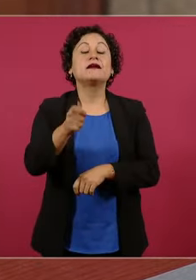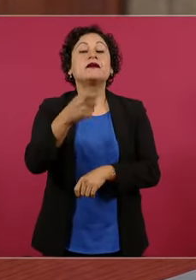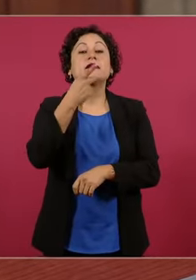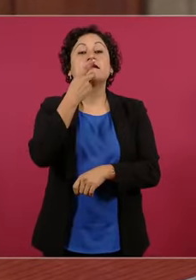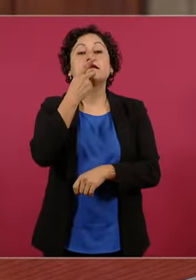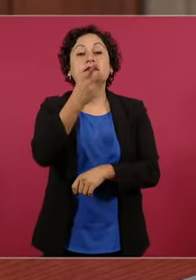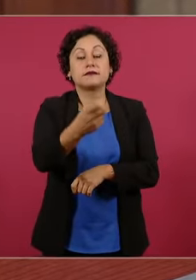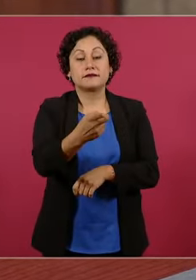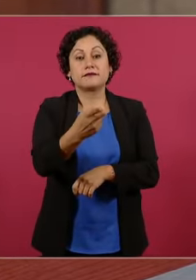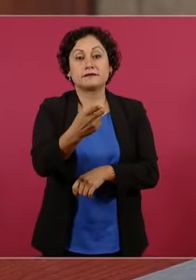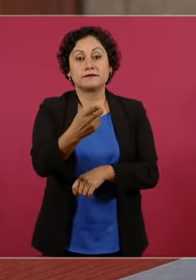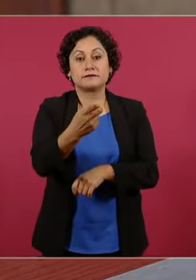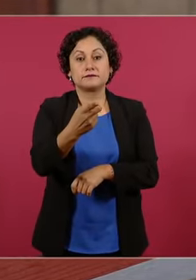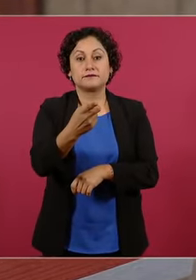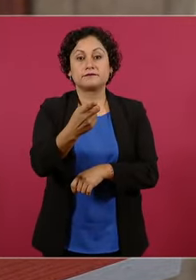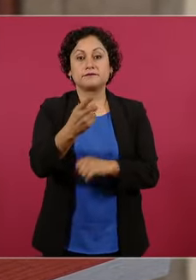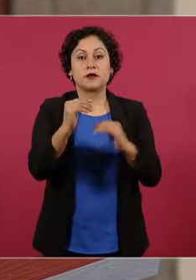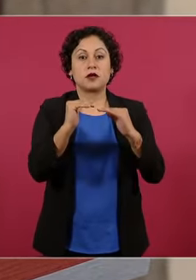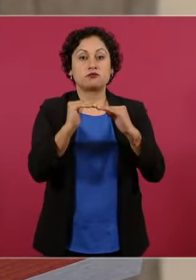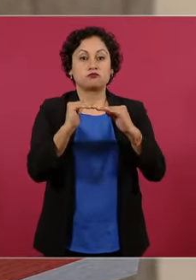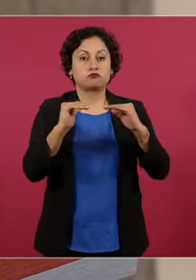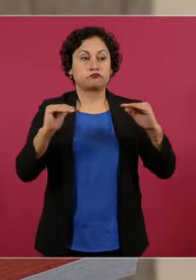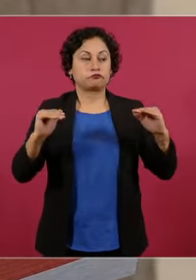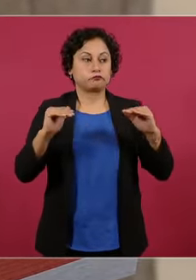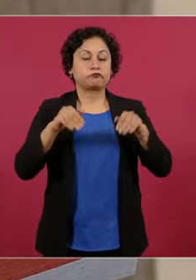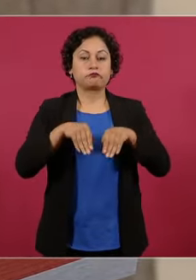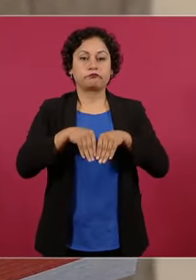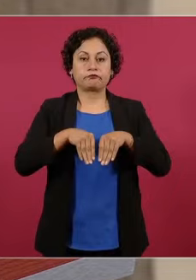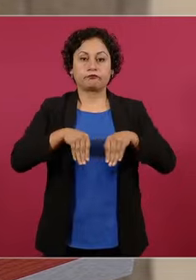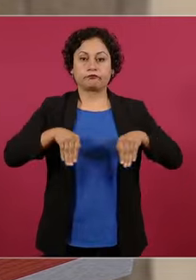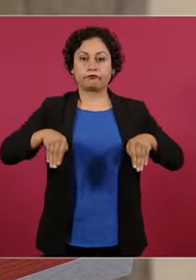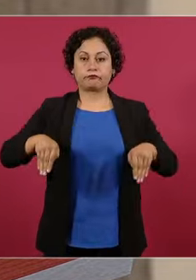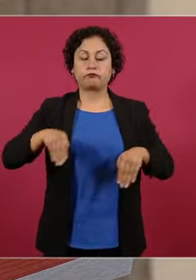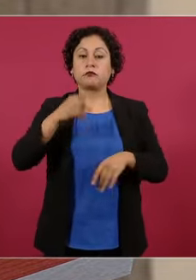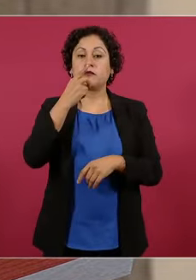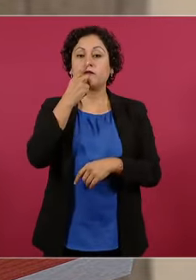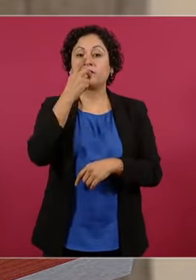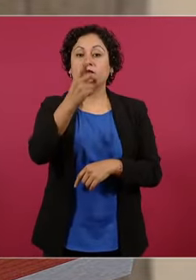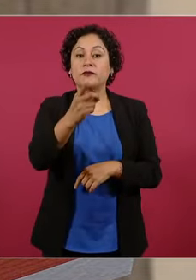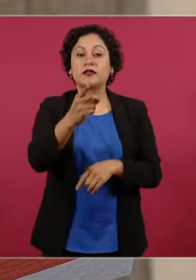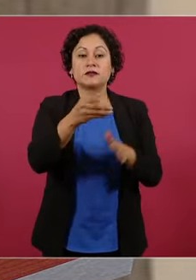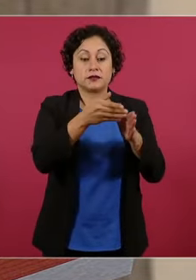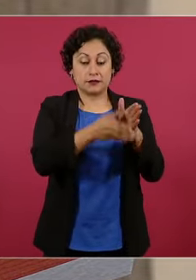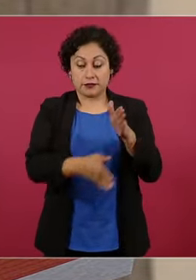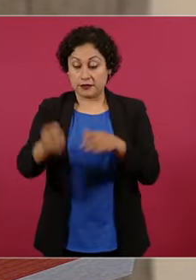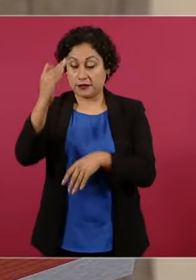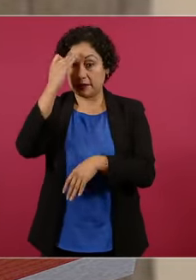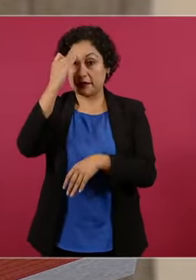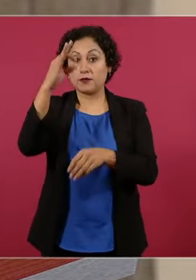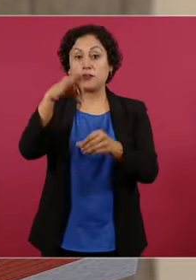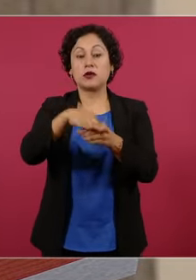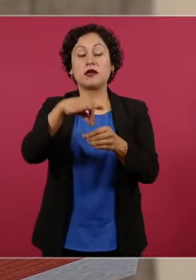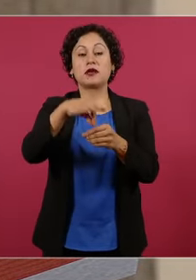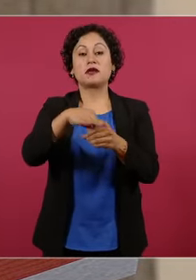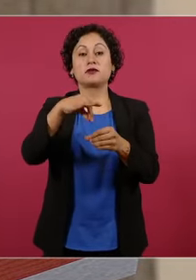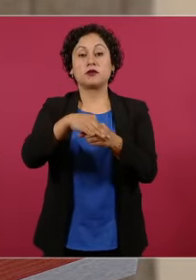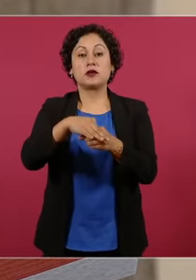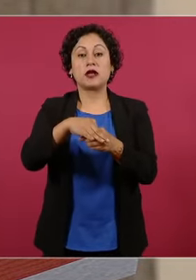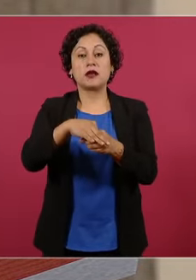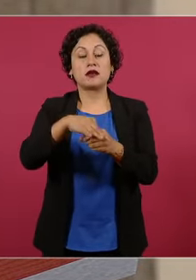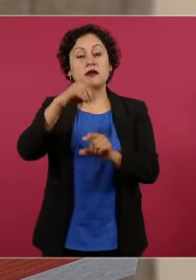que la comunicación social durante los procesos electorales no debe estar dirigida a